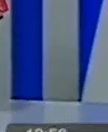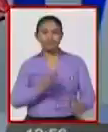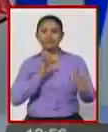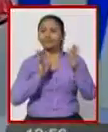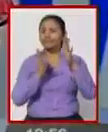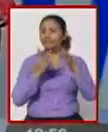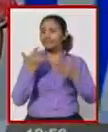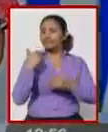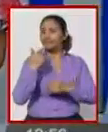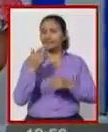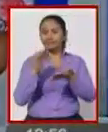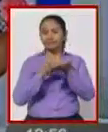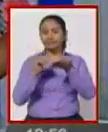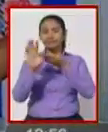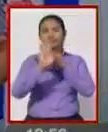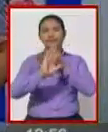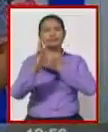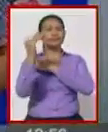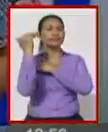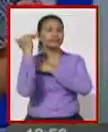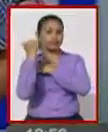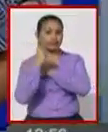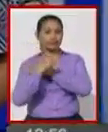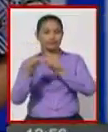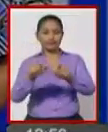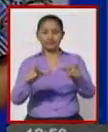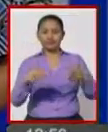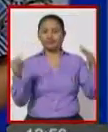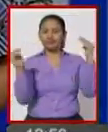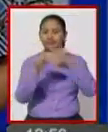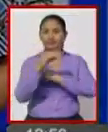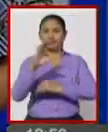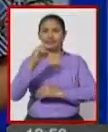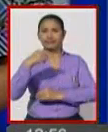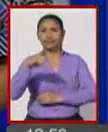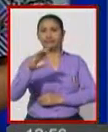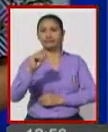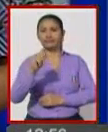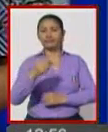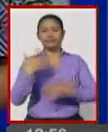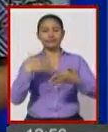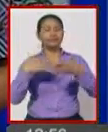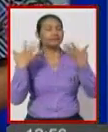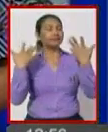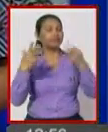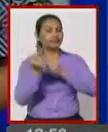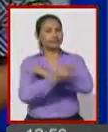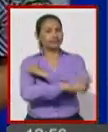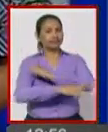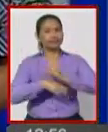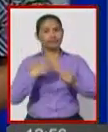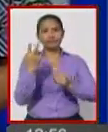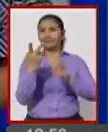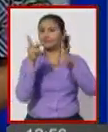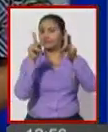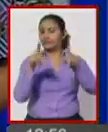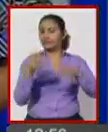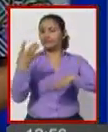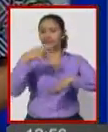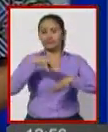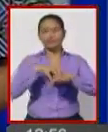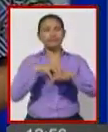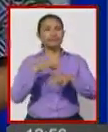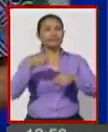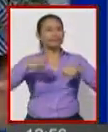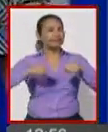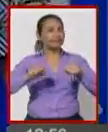Hablamos ahora de más hechos de inseguridad en Santa Cruz. En la zona de la avenida Cañoto, una estudiante fue atracada por dos antisociales a bordo de